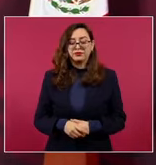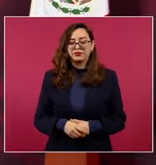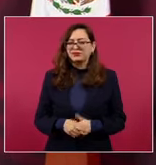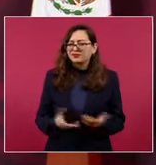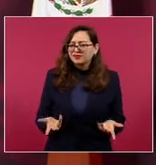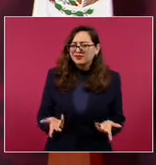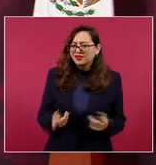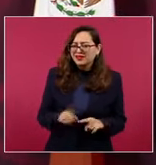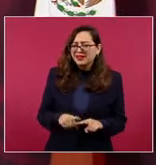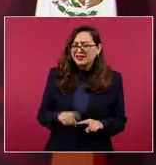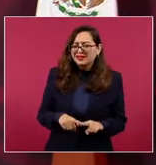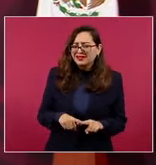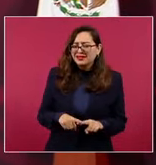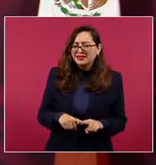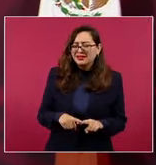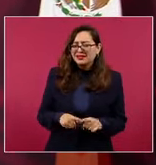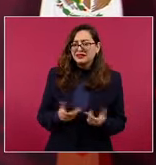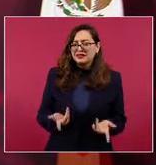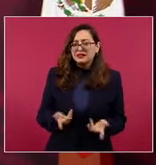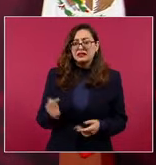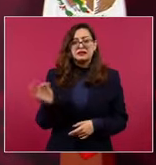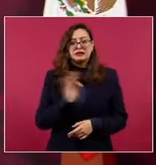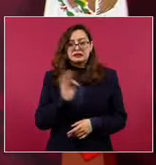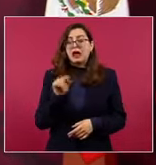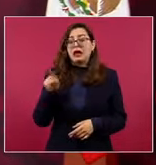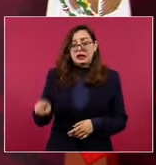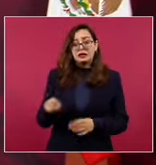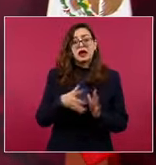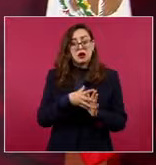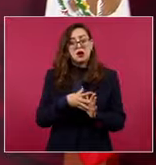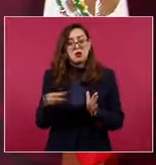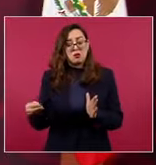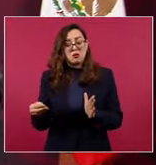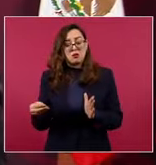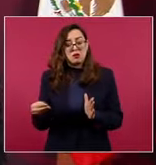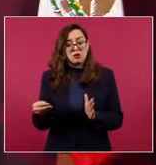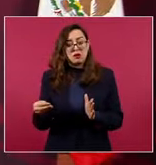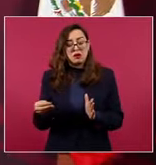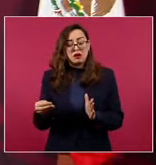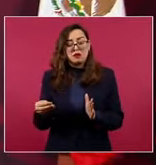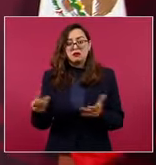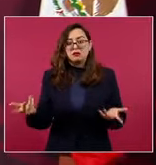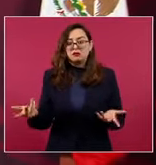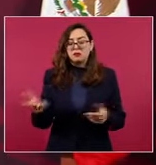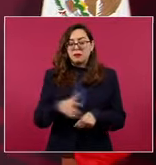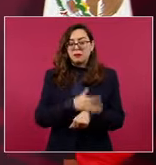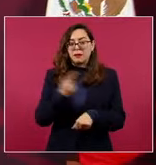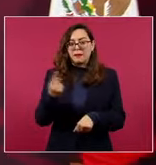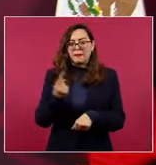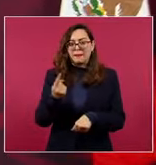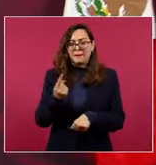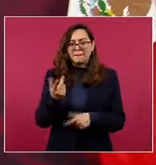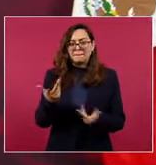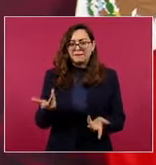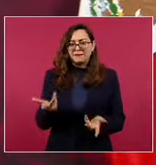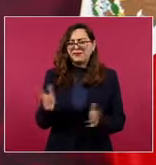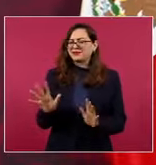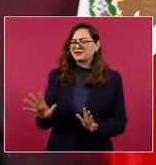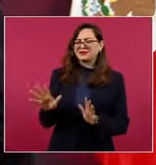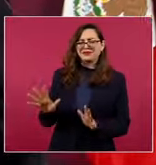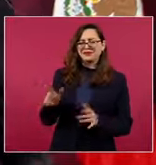¿De quién? De Yasmín Esquivel, en caso de que se determinara que pues sí hubo un plagio, porque usted mencionaba que bueno, consideraba no, pues, que actuaba. Primero